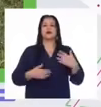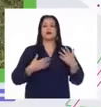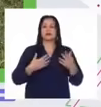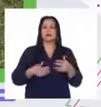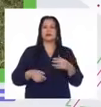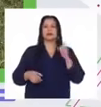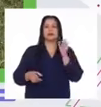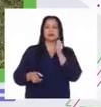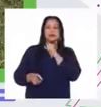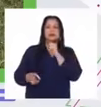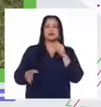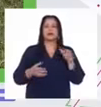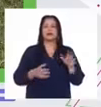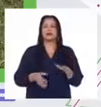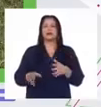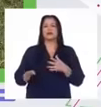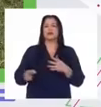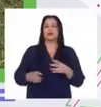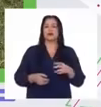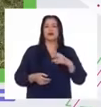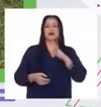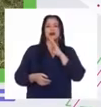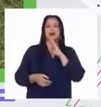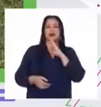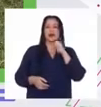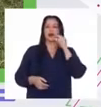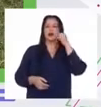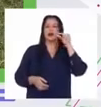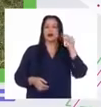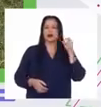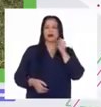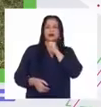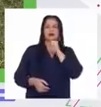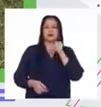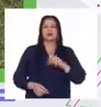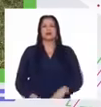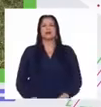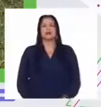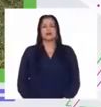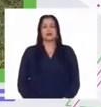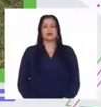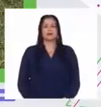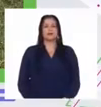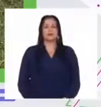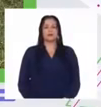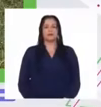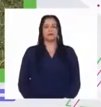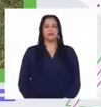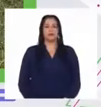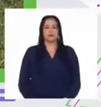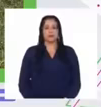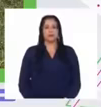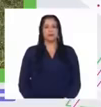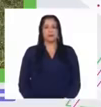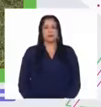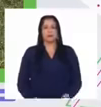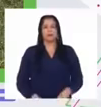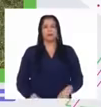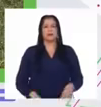Pachayaya kispichi wa kambawa wakani nya